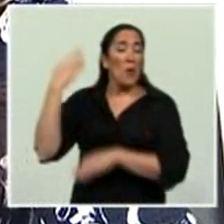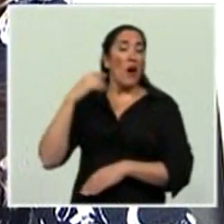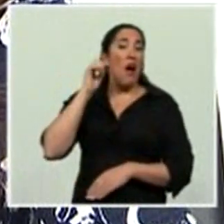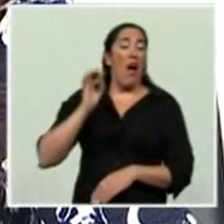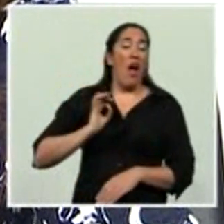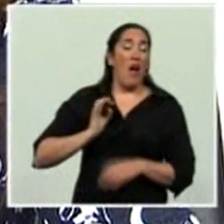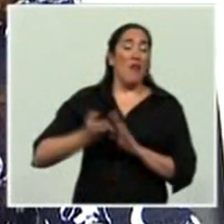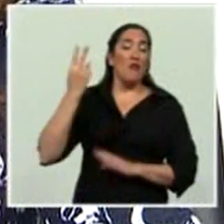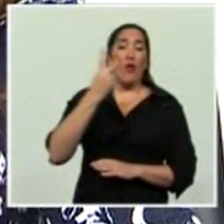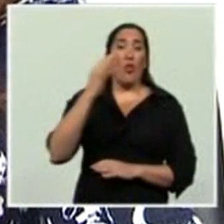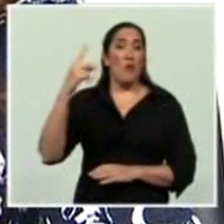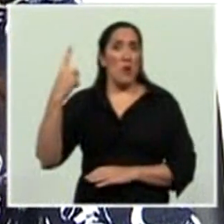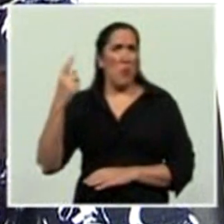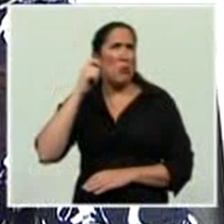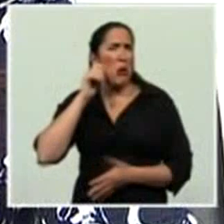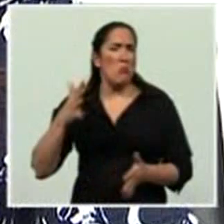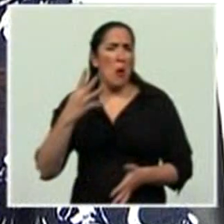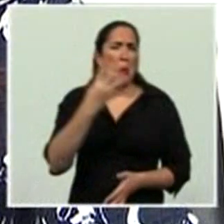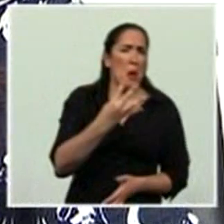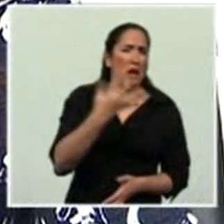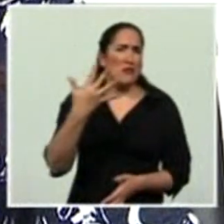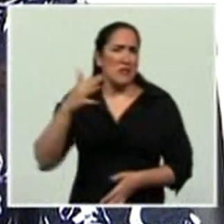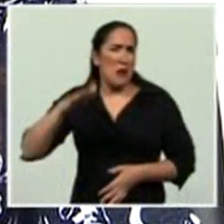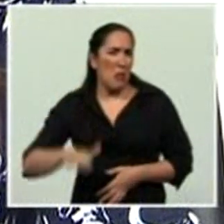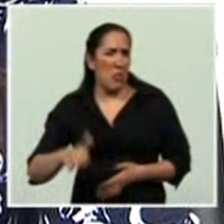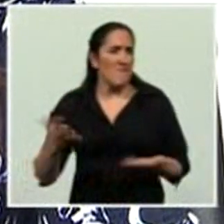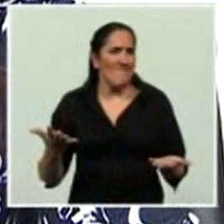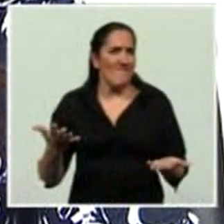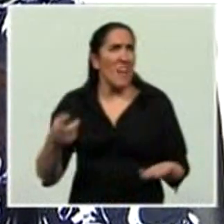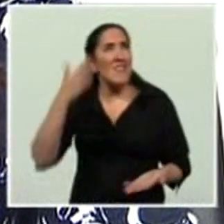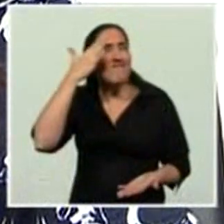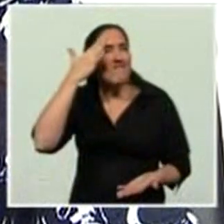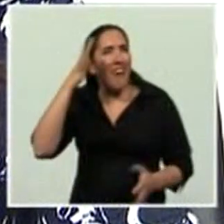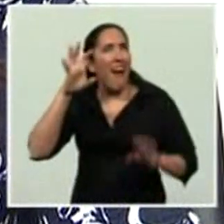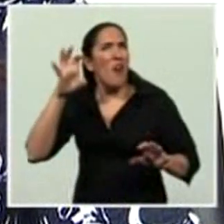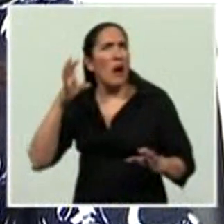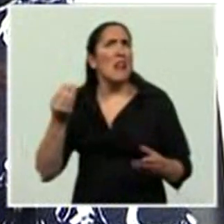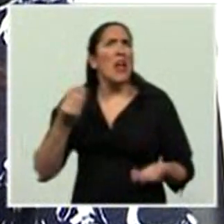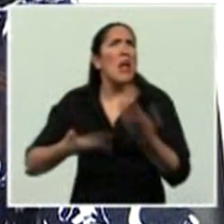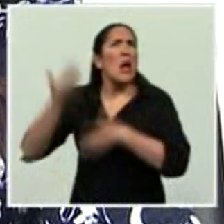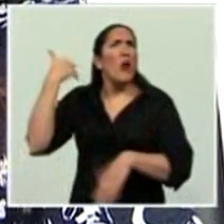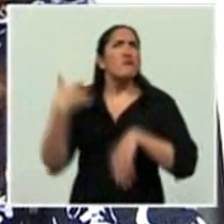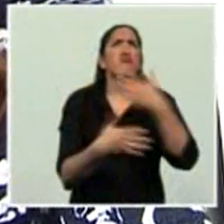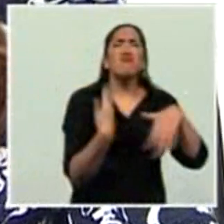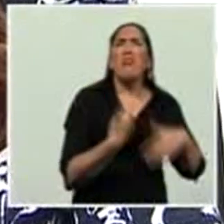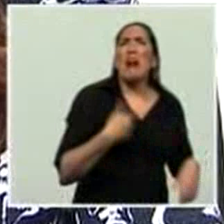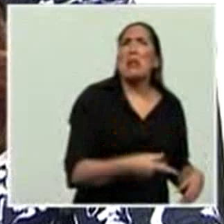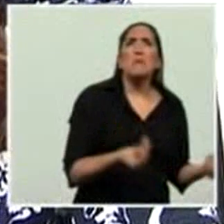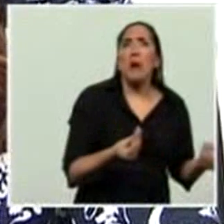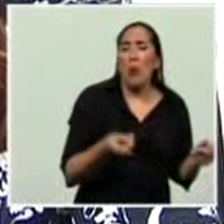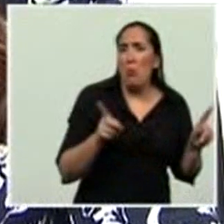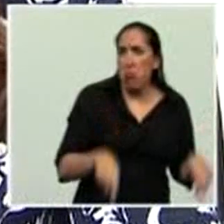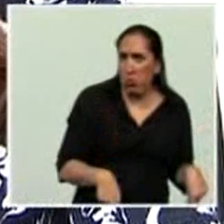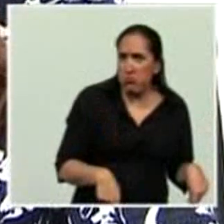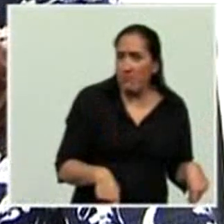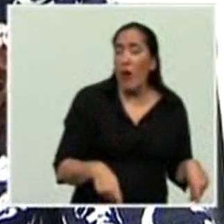2001 tenía 4 o 5 años no no se puede acordar lo que pasó por ahí otros más grandes